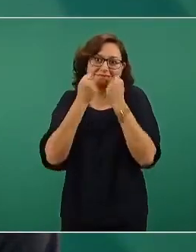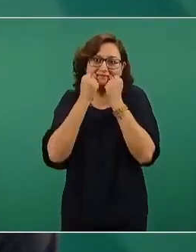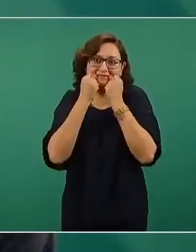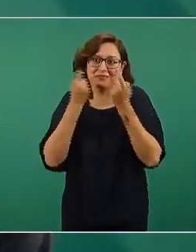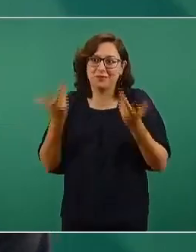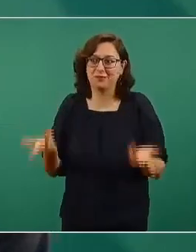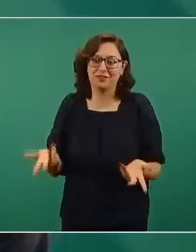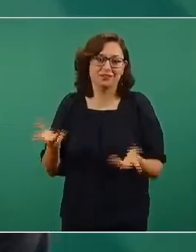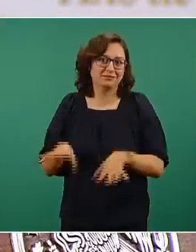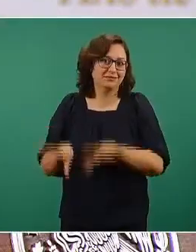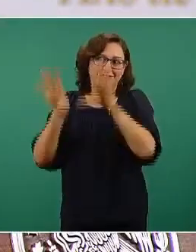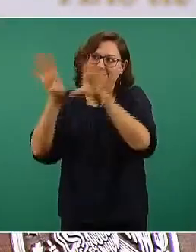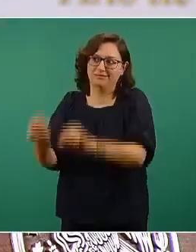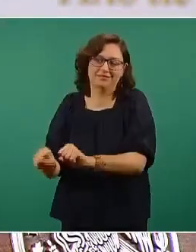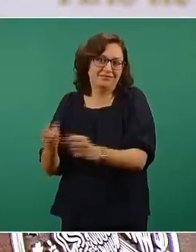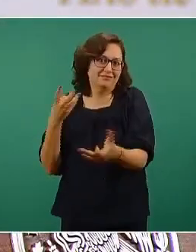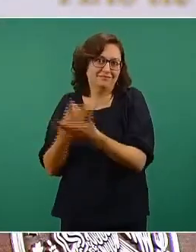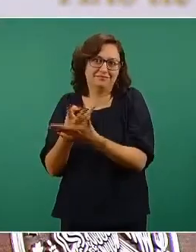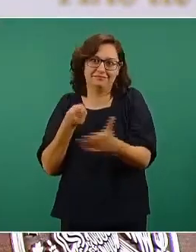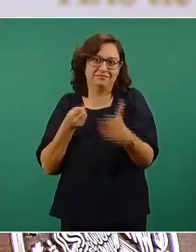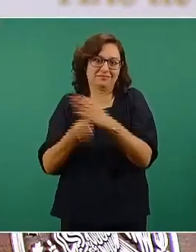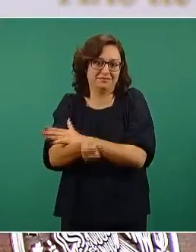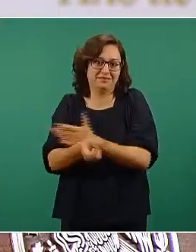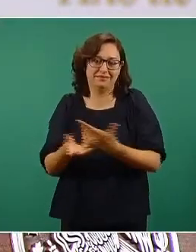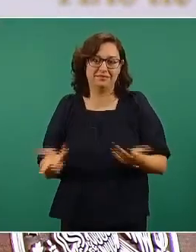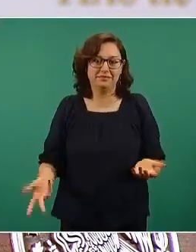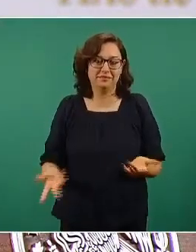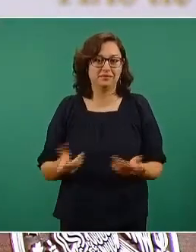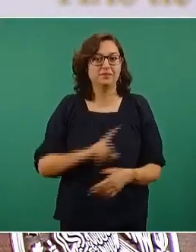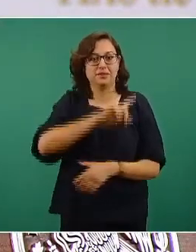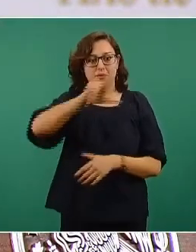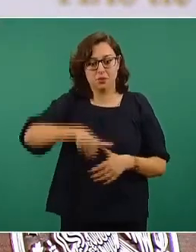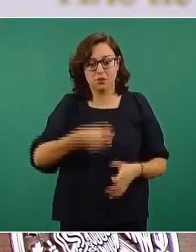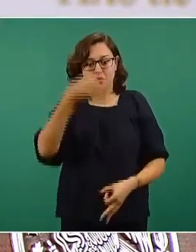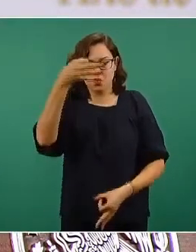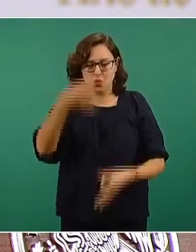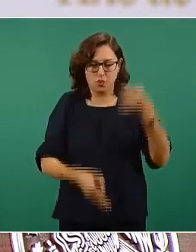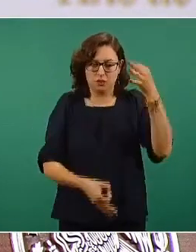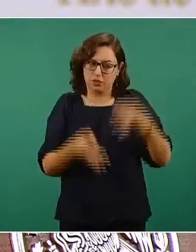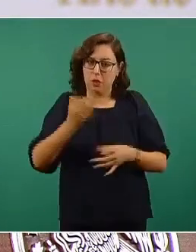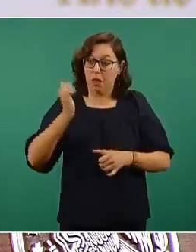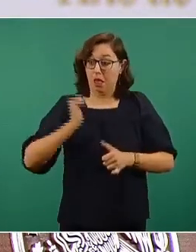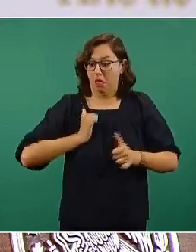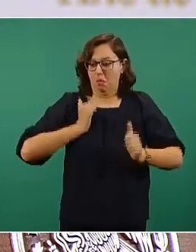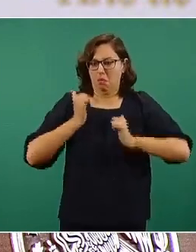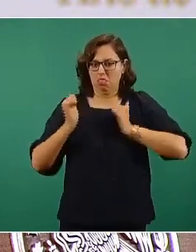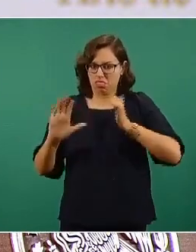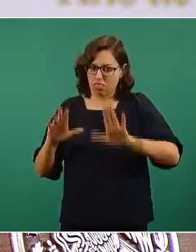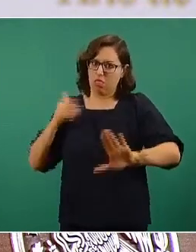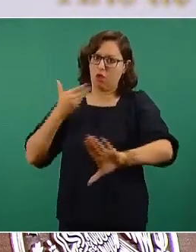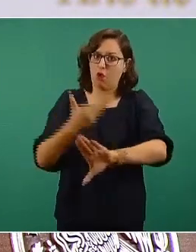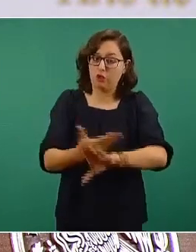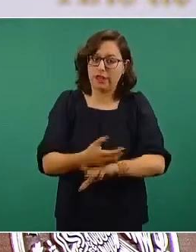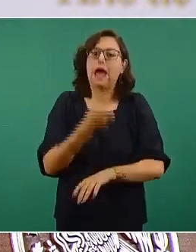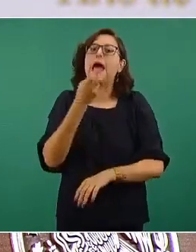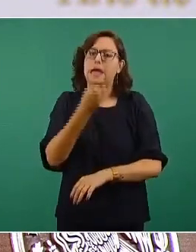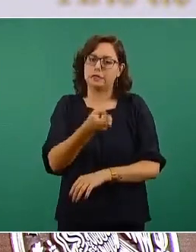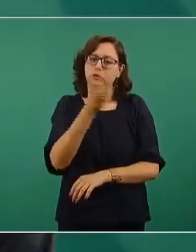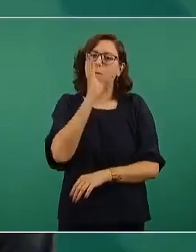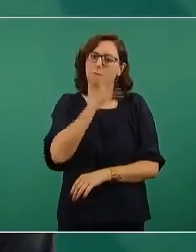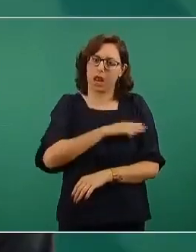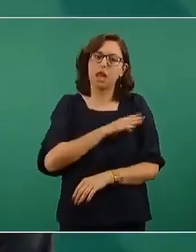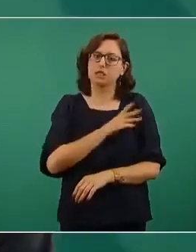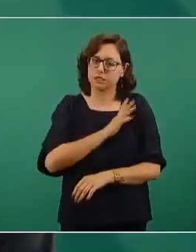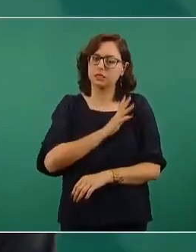y pues siempre hay instancias, se le detiene y es el juez el